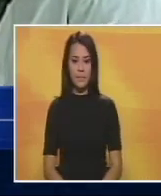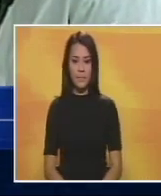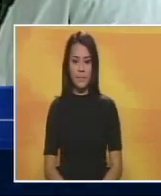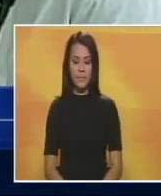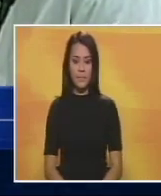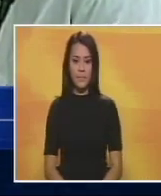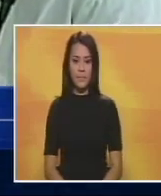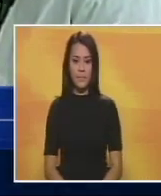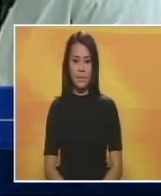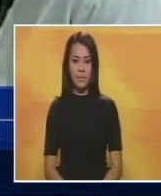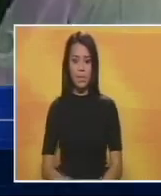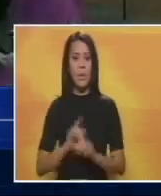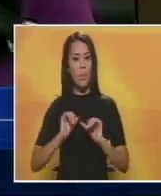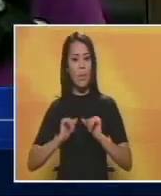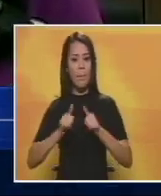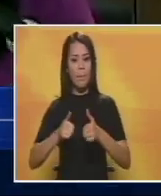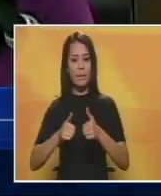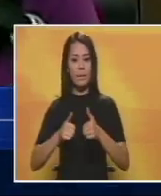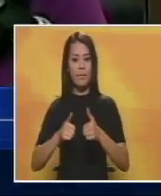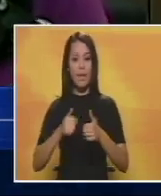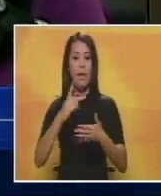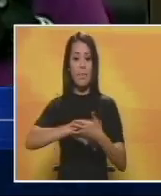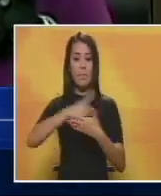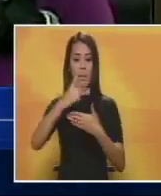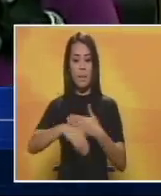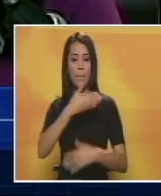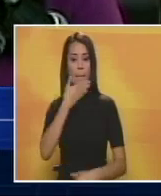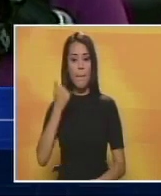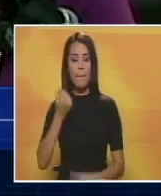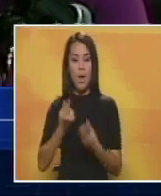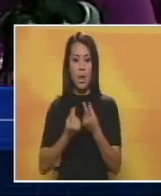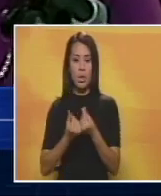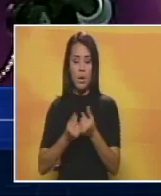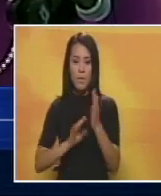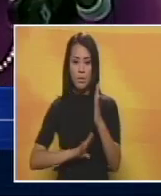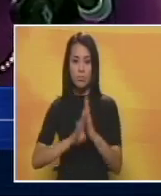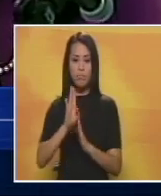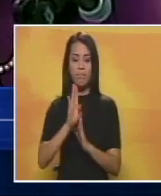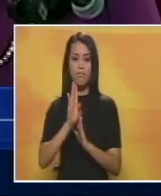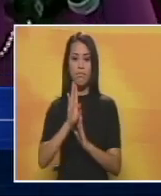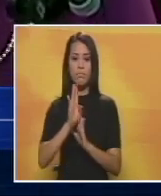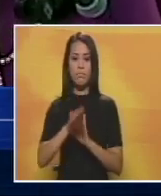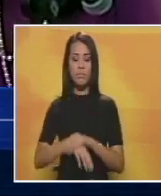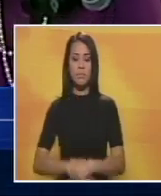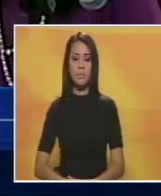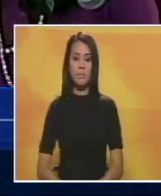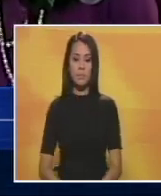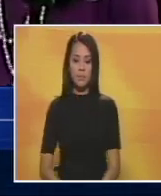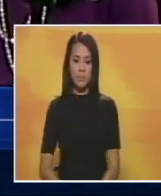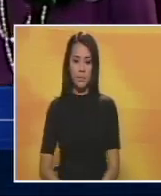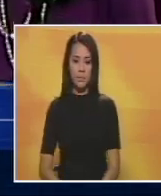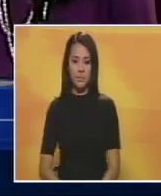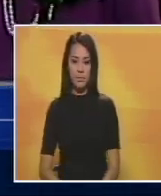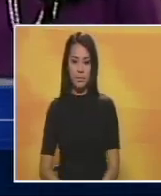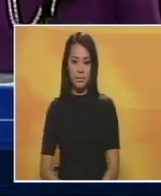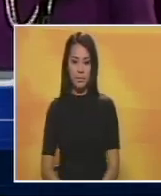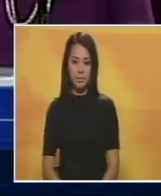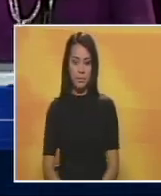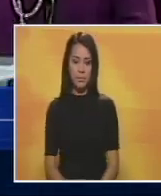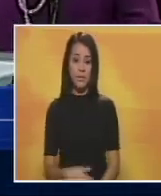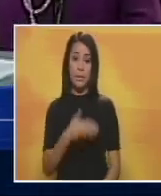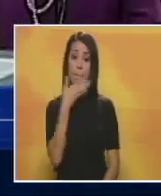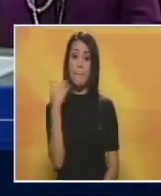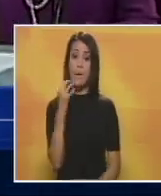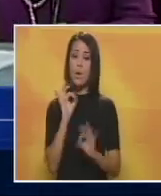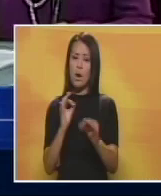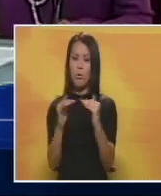la extraordinaria iniciativa del Programa de Recuperación Económica, Crecimiento y Prosperidad para nuestra patria. Buscar los